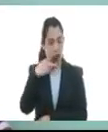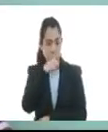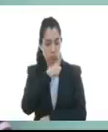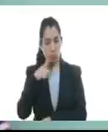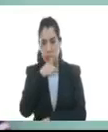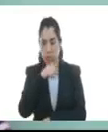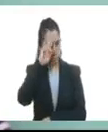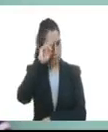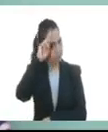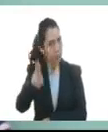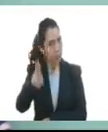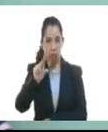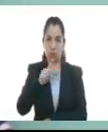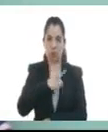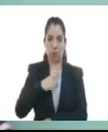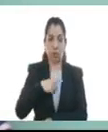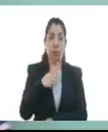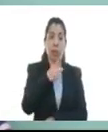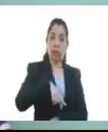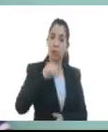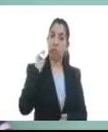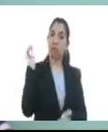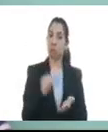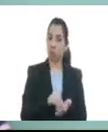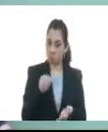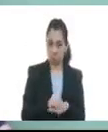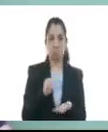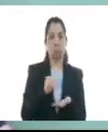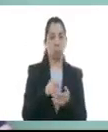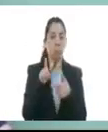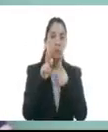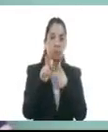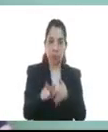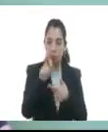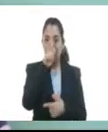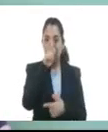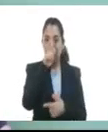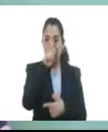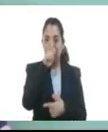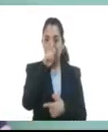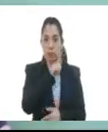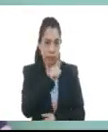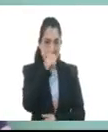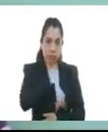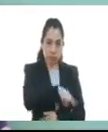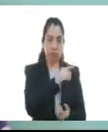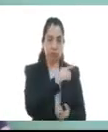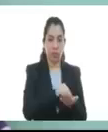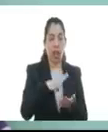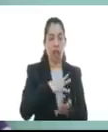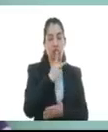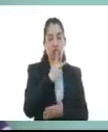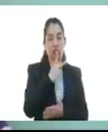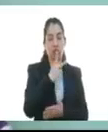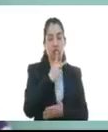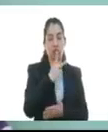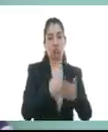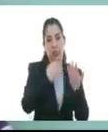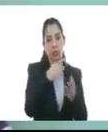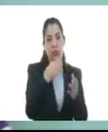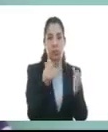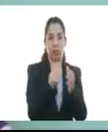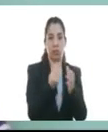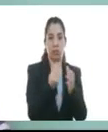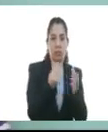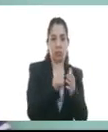la conservan y tienen este proyecto de clases para intentar preservar o revitalizar.